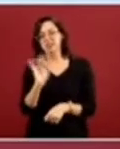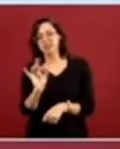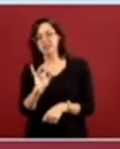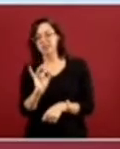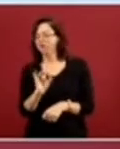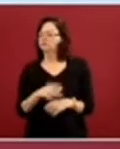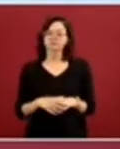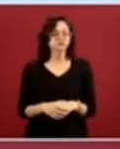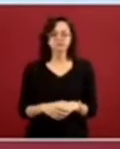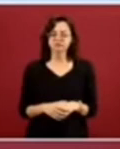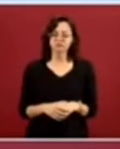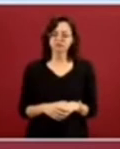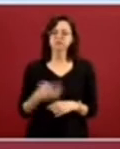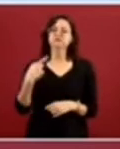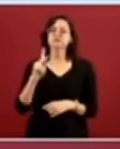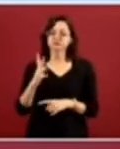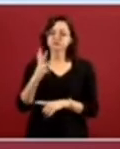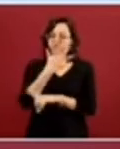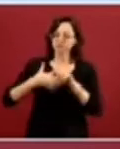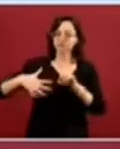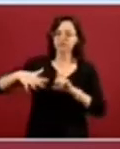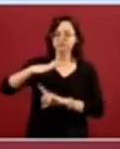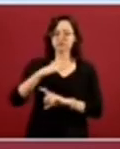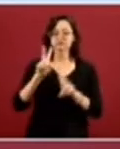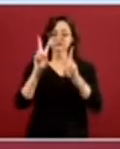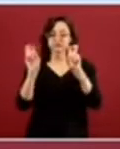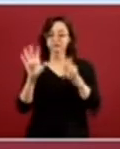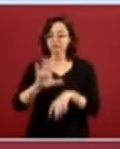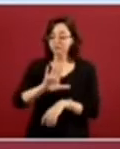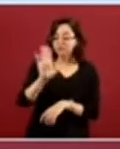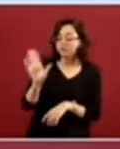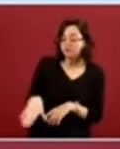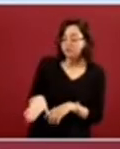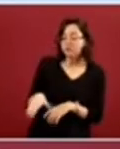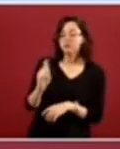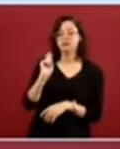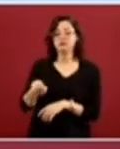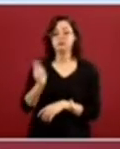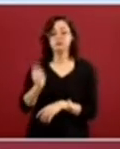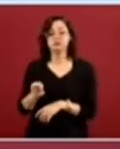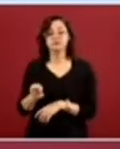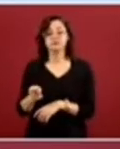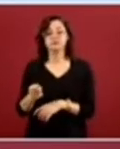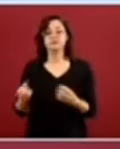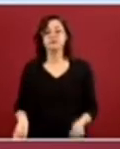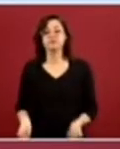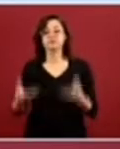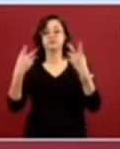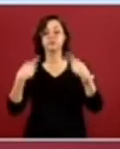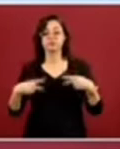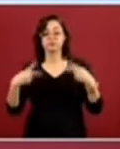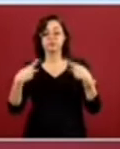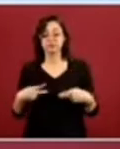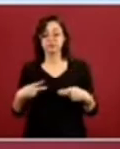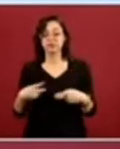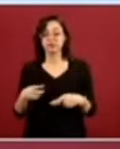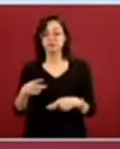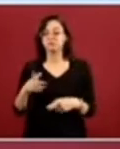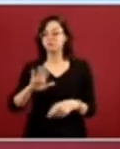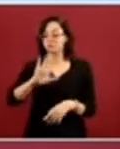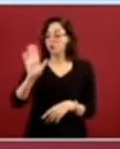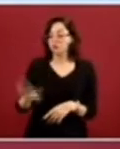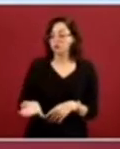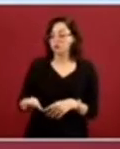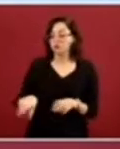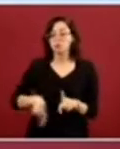también ponerla en contexto. Cuando hablamos de mortalidad, nos referimos a cuántas personas mueren por una causa específica, en este